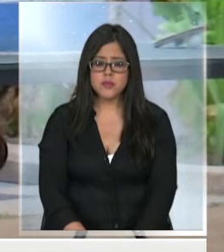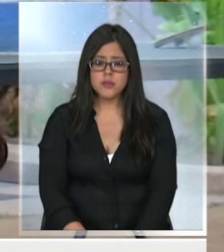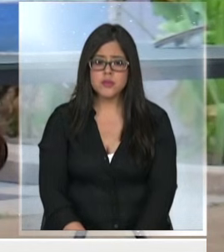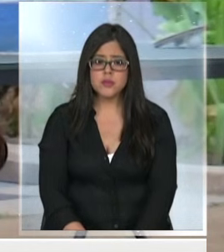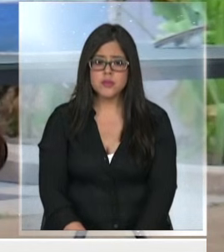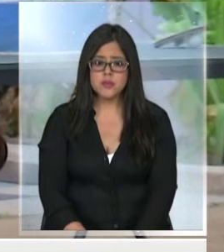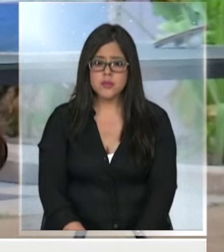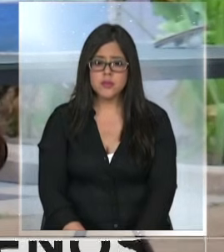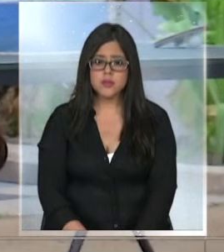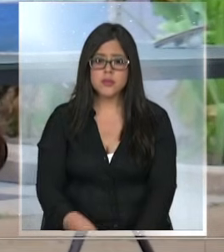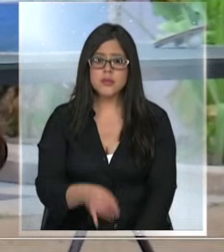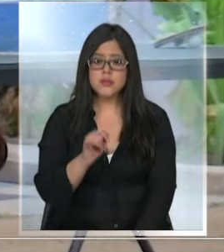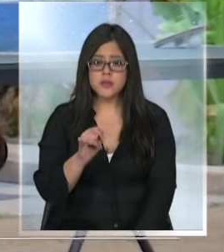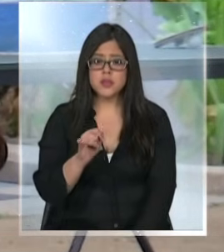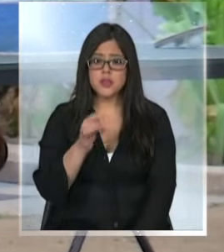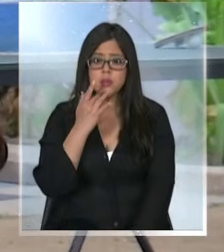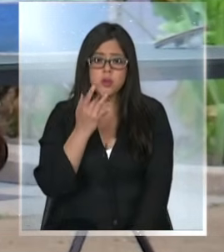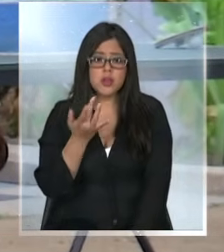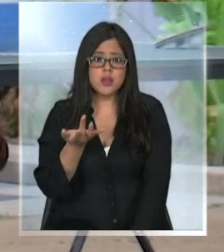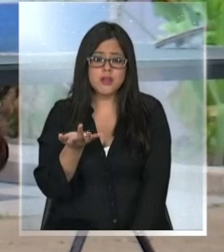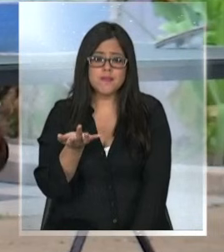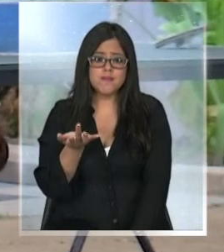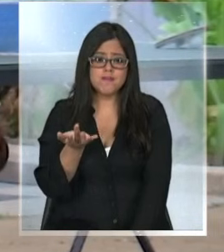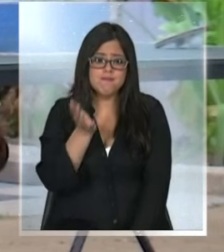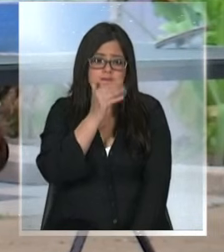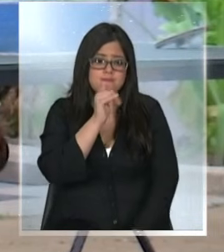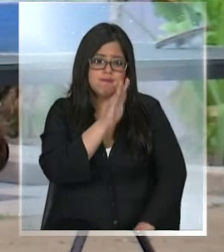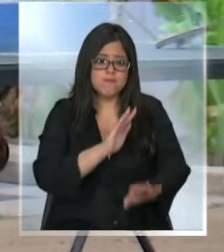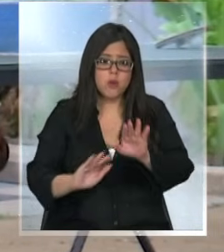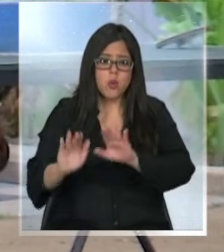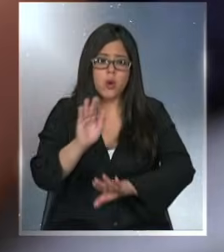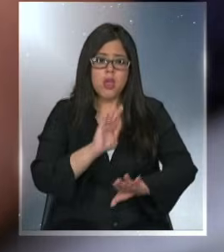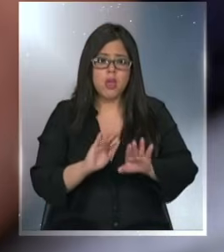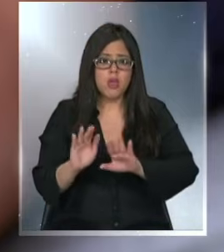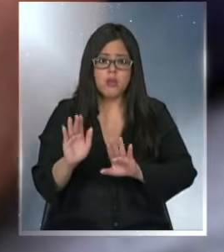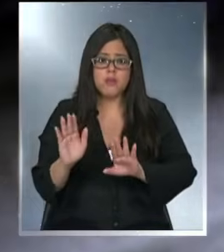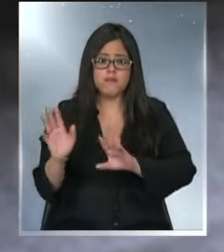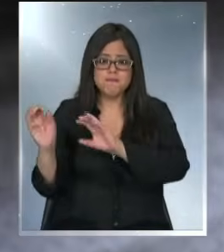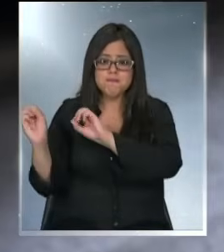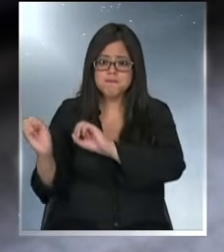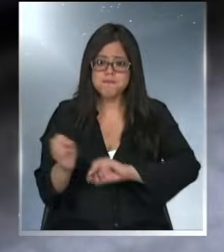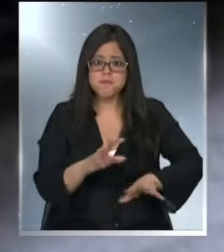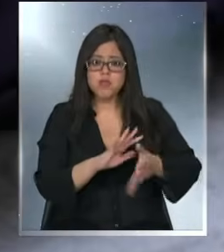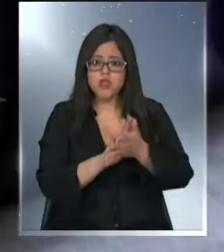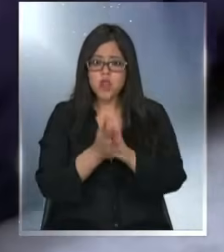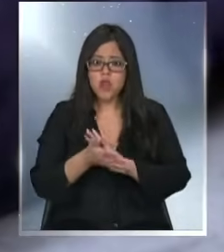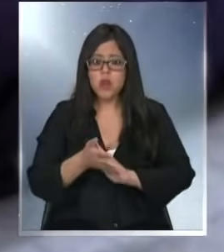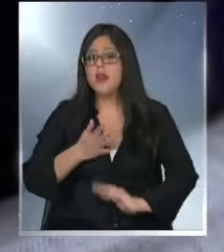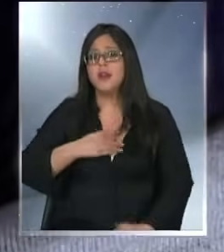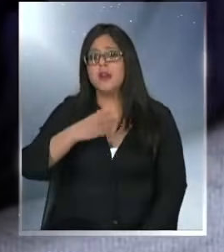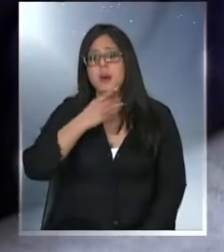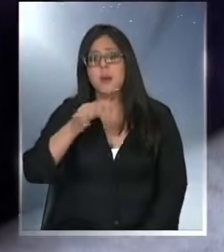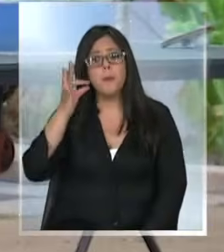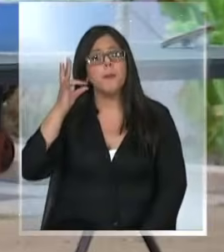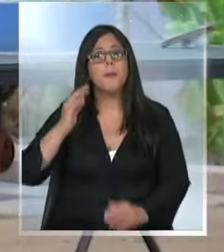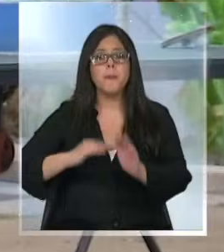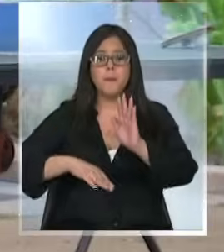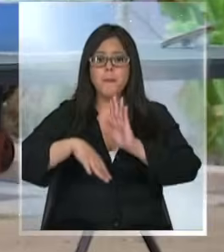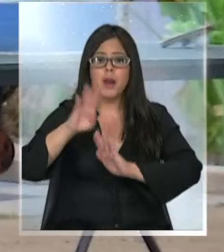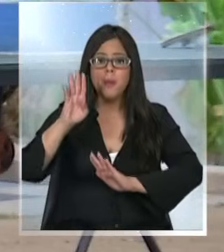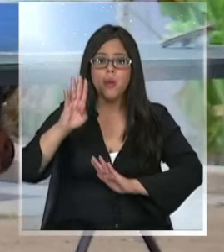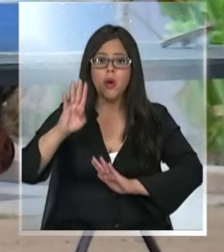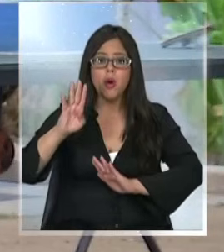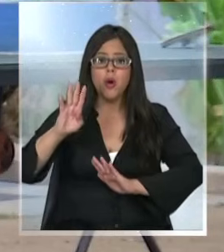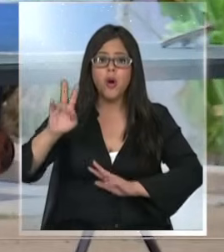Sí, porque descuida ahí todo, deja ahí todo. Bueno, con decirte, mi hija mayor, podía